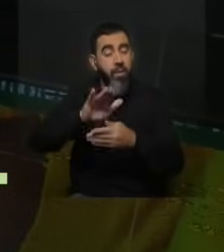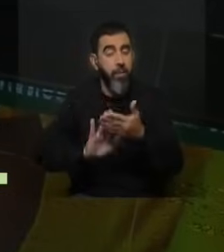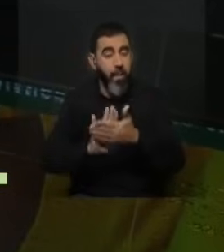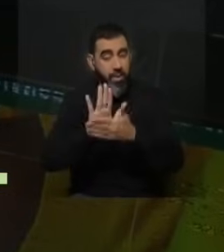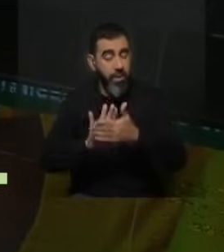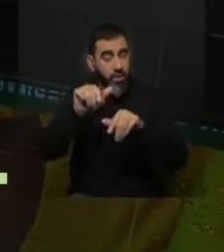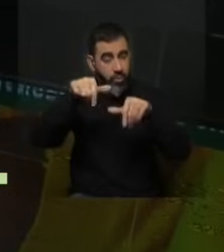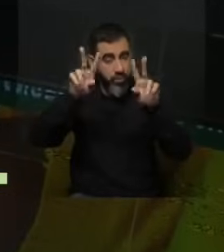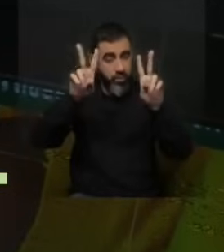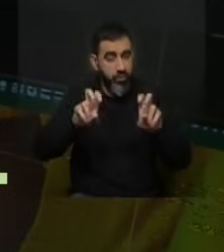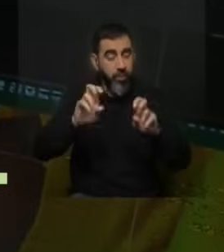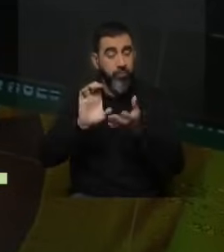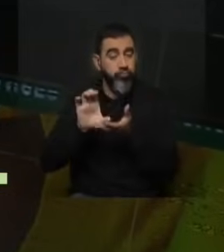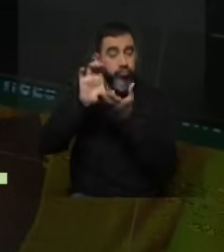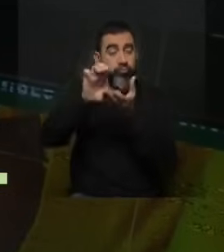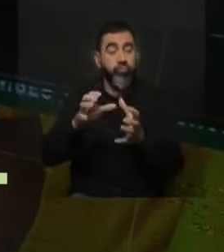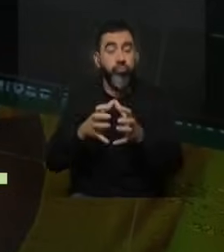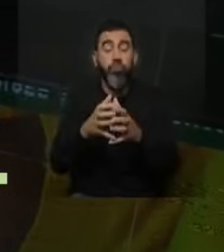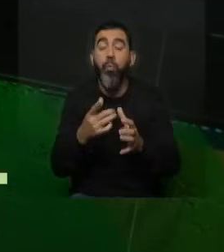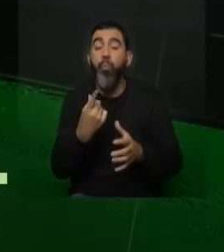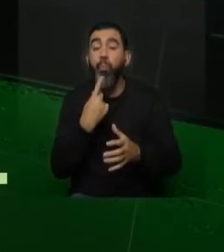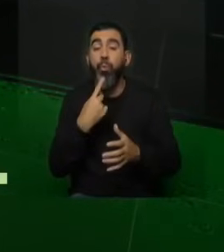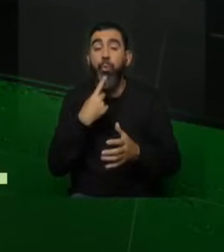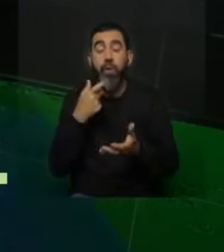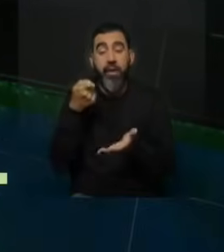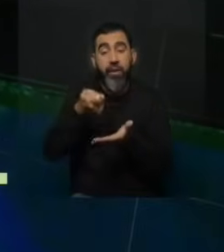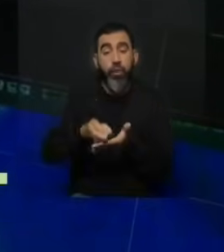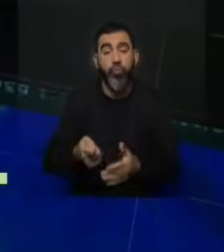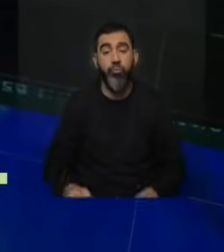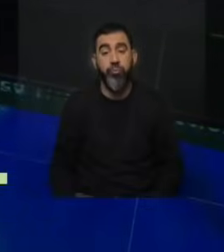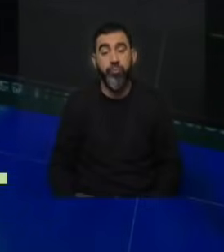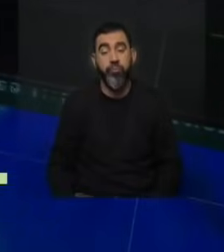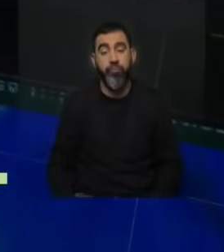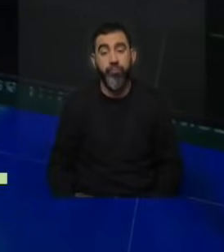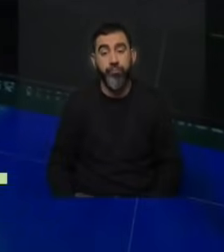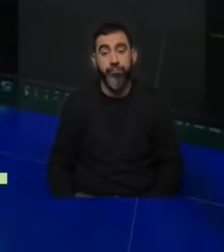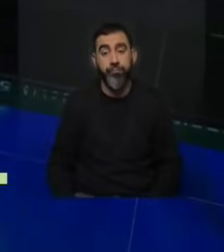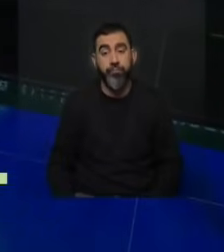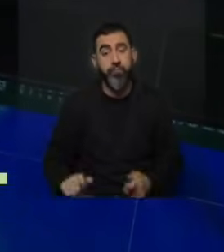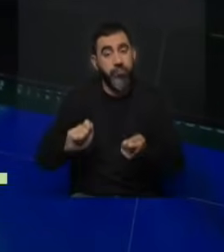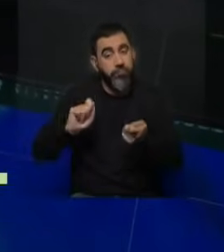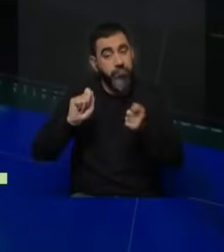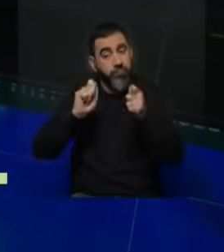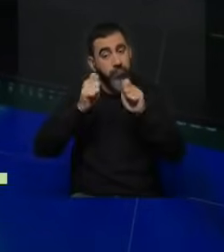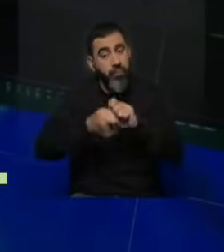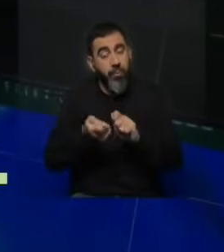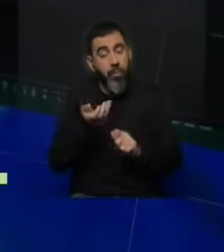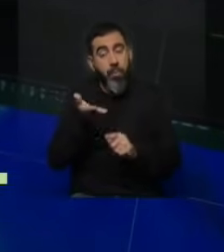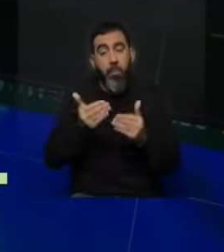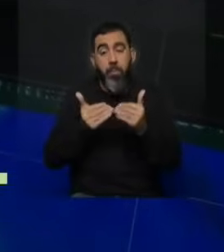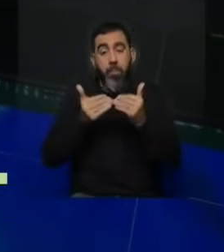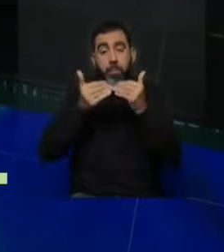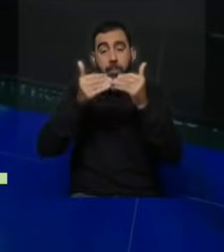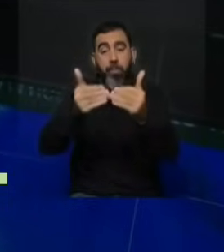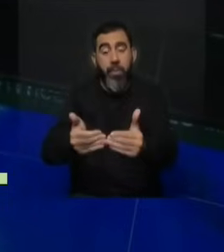va a estar presente como es el financiamiento los pardos políticos efectivamente como decíamos hubo cambios periido de prórroga en